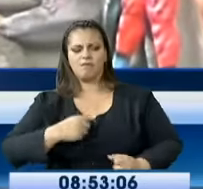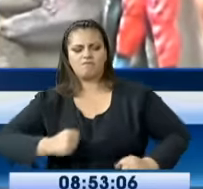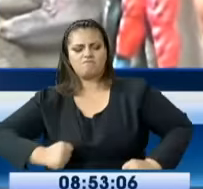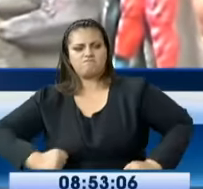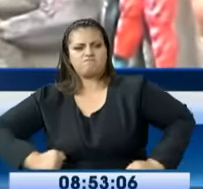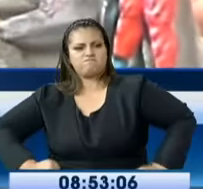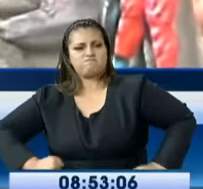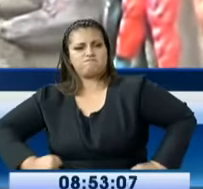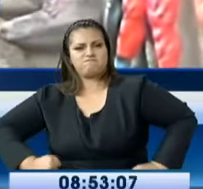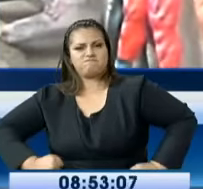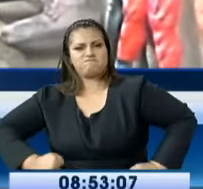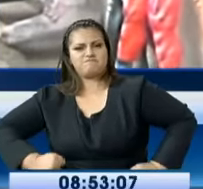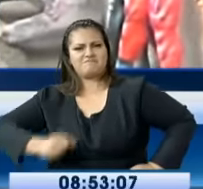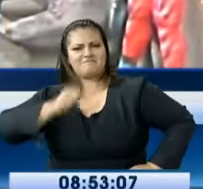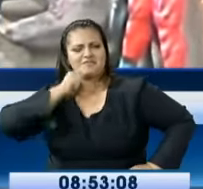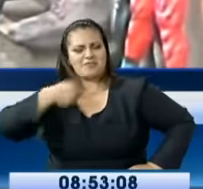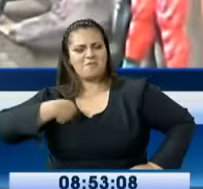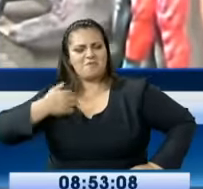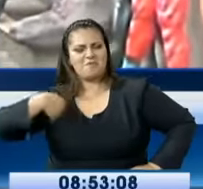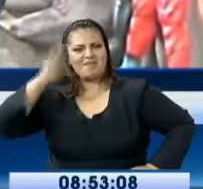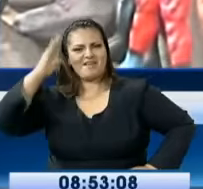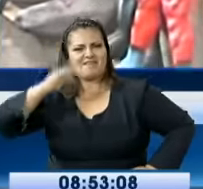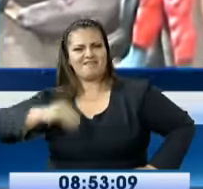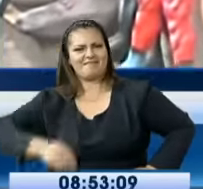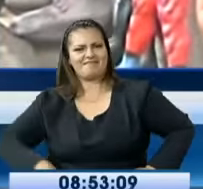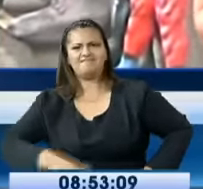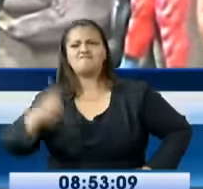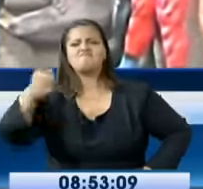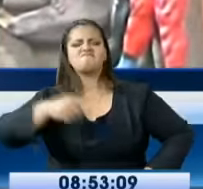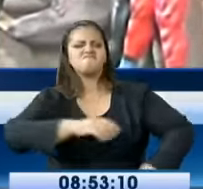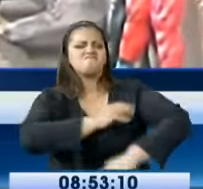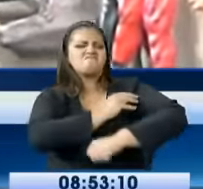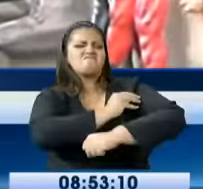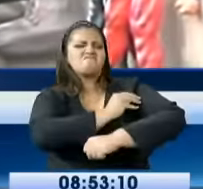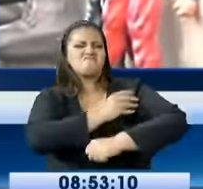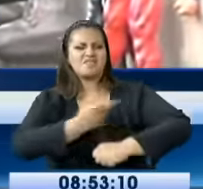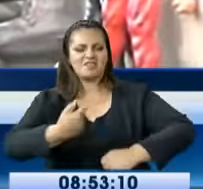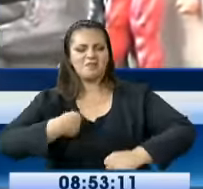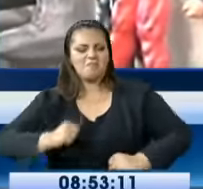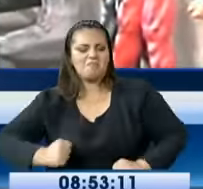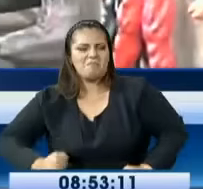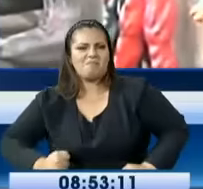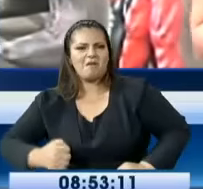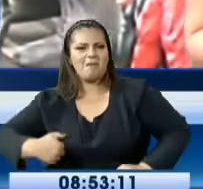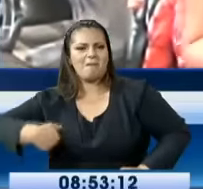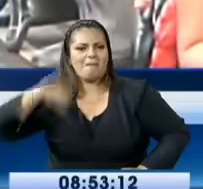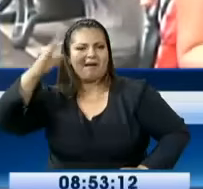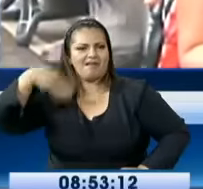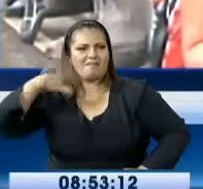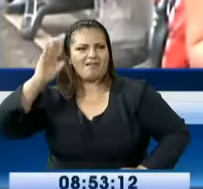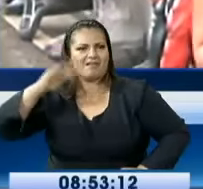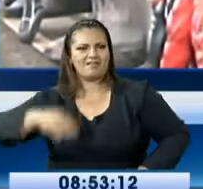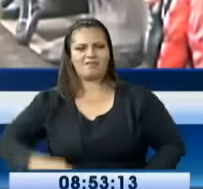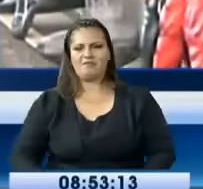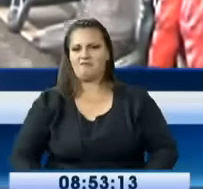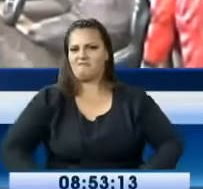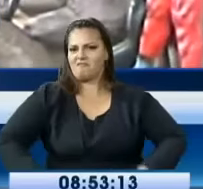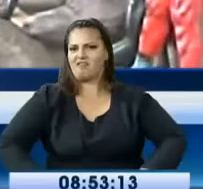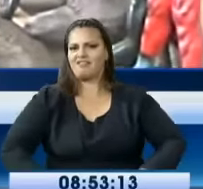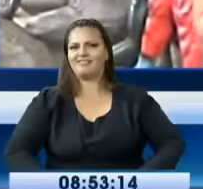musculatura. Calla tú, que nadie te haya llamado a ti. Más masa muscular. Metido. Más masa muscular, o sea,